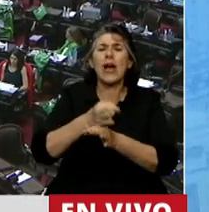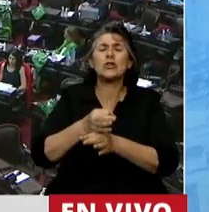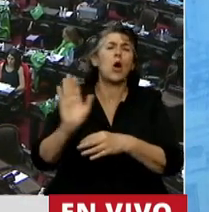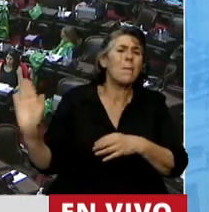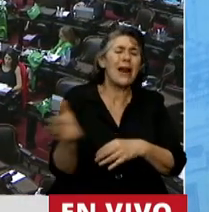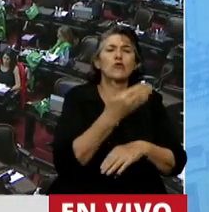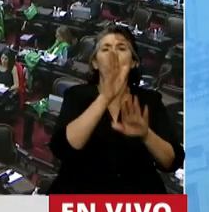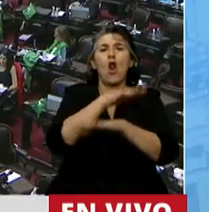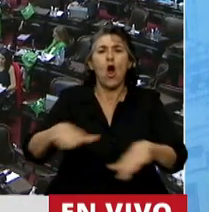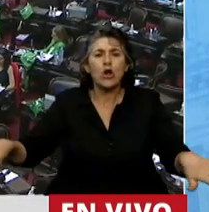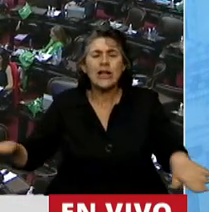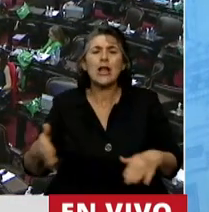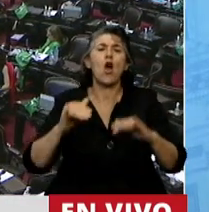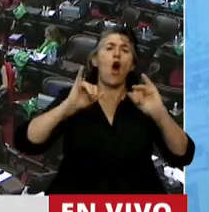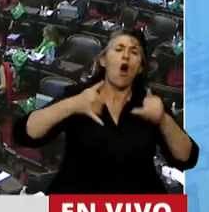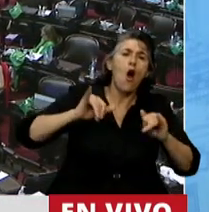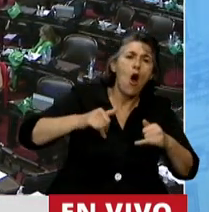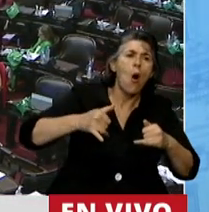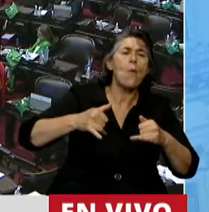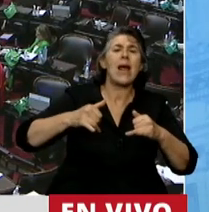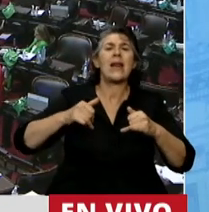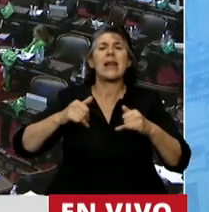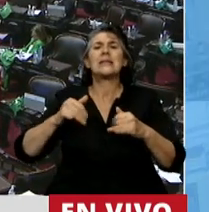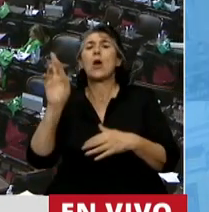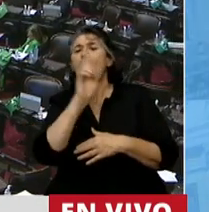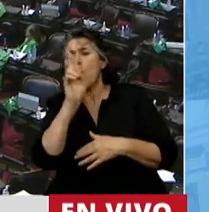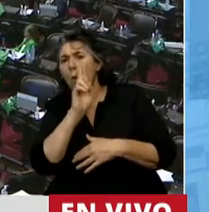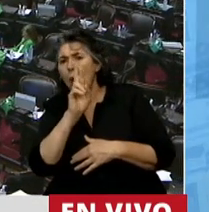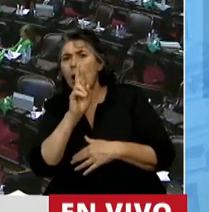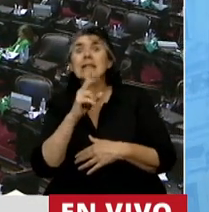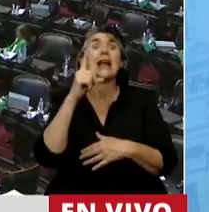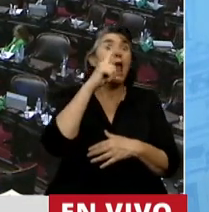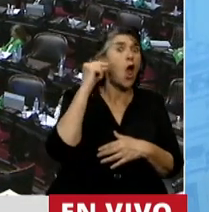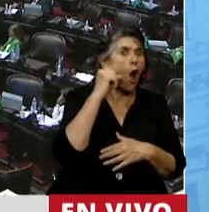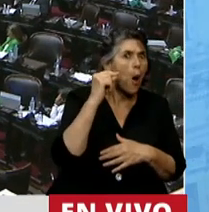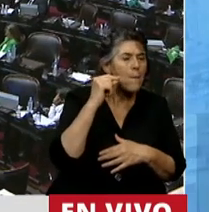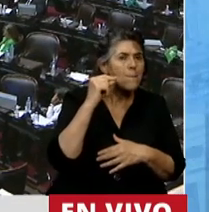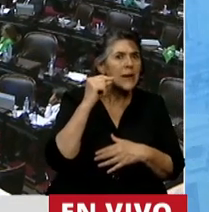niños, en nuestros jóvenes, adolescentes, mujeres y hombres.